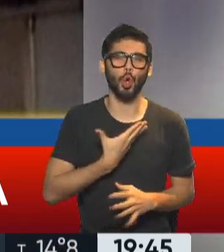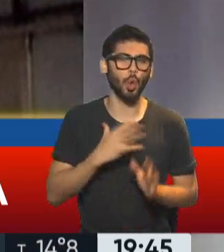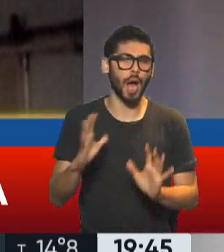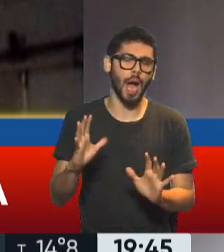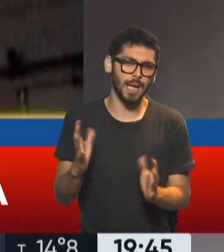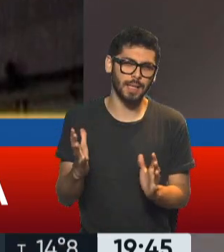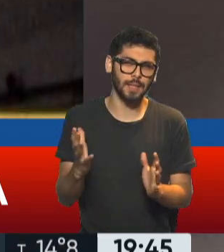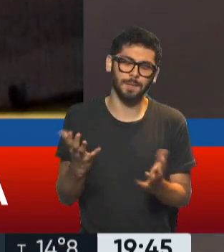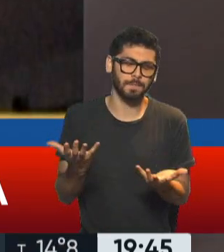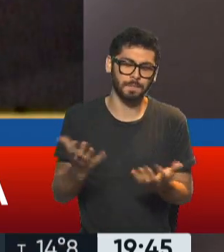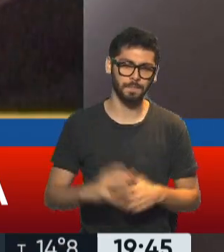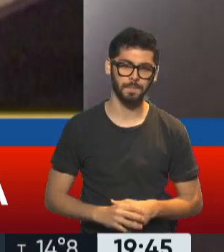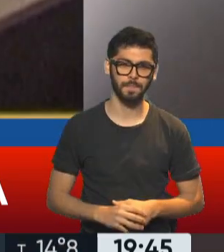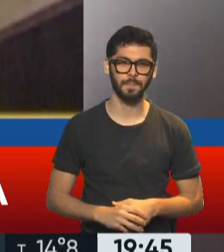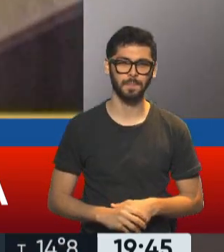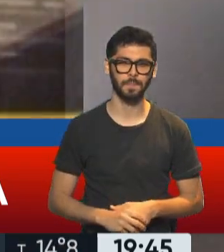cosas que nos hicieron.